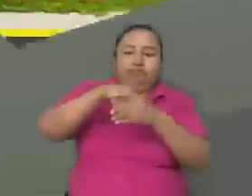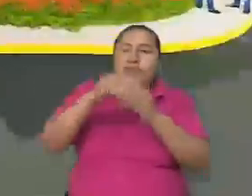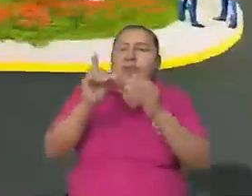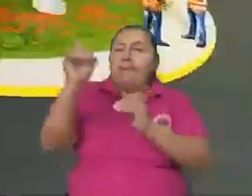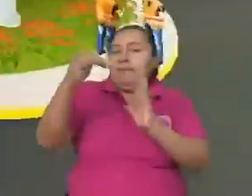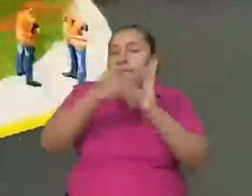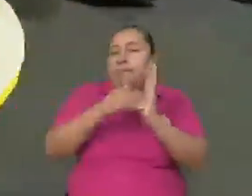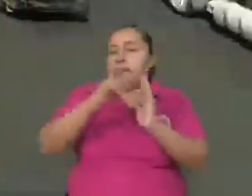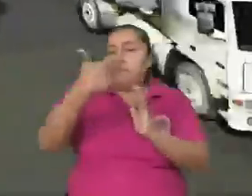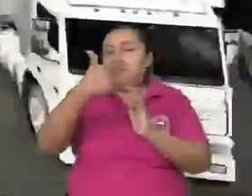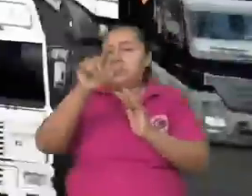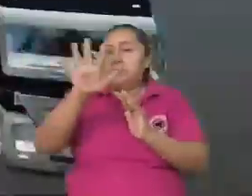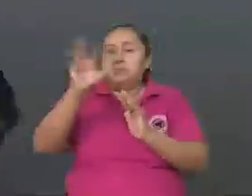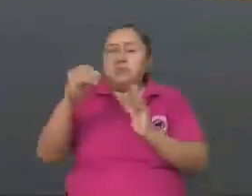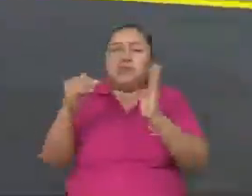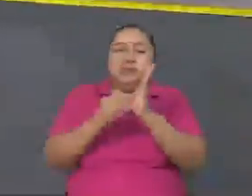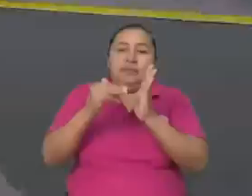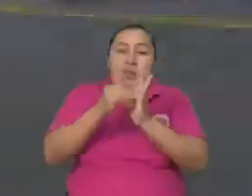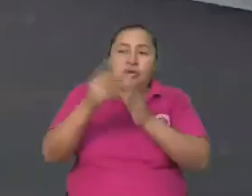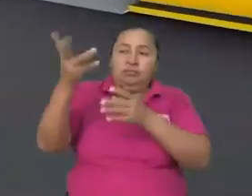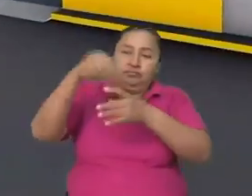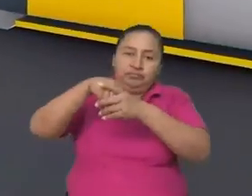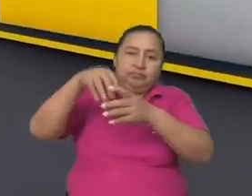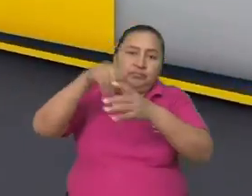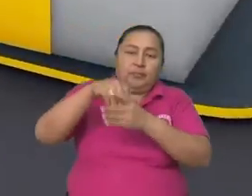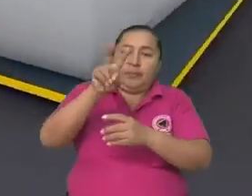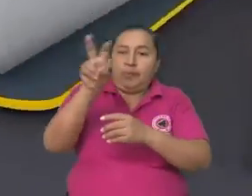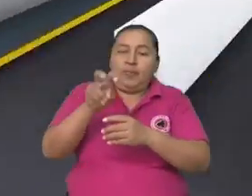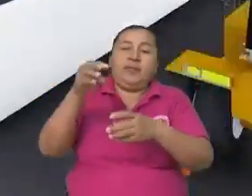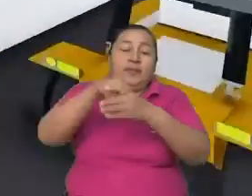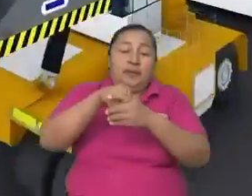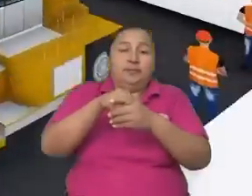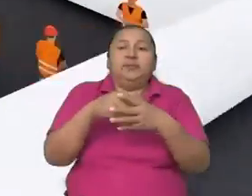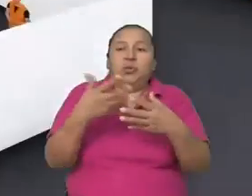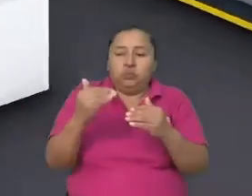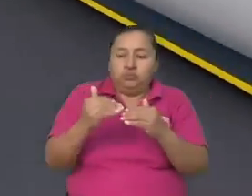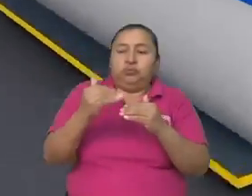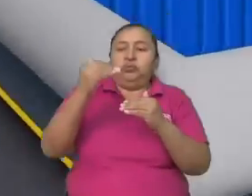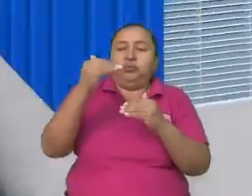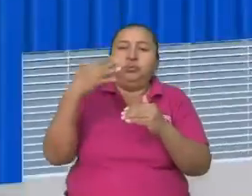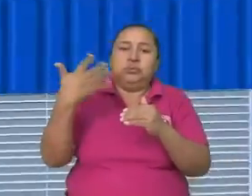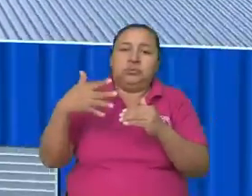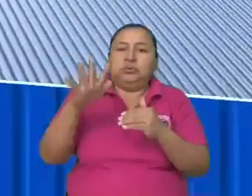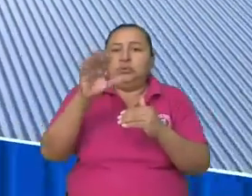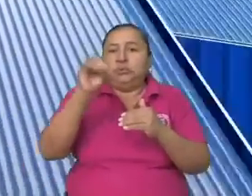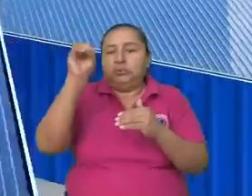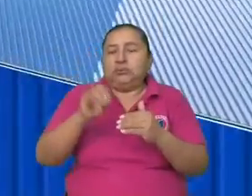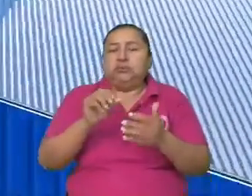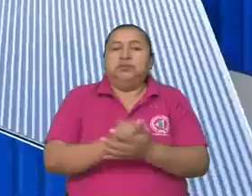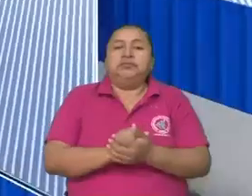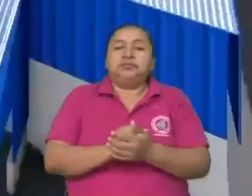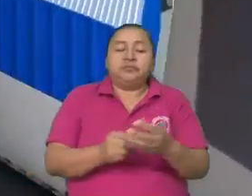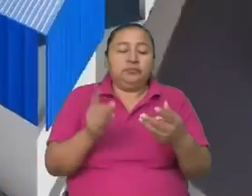1.750 millones de Córdoba, prácticamente el incremento subió a un 50%.